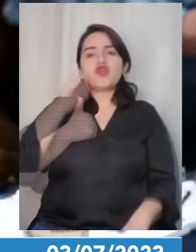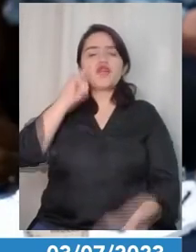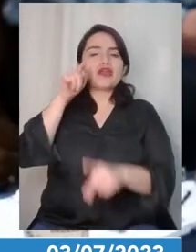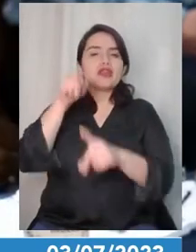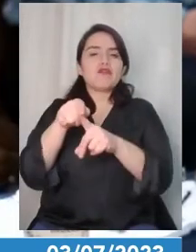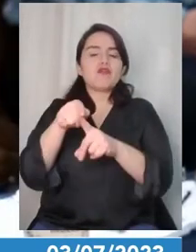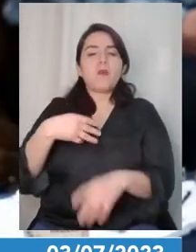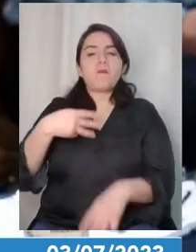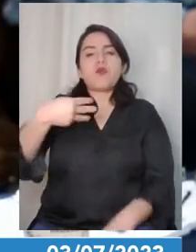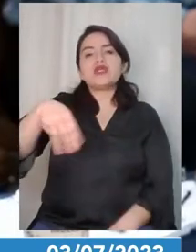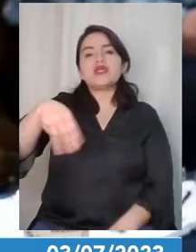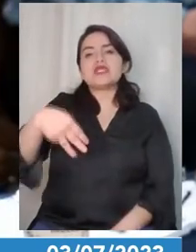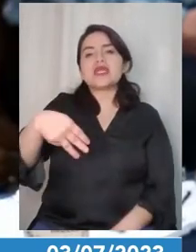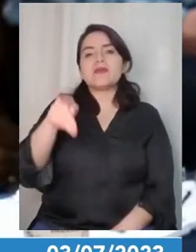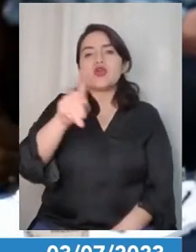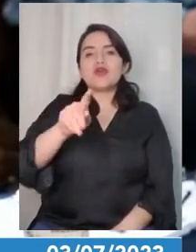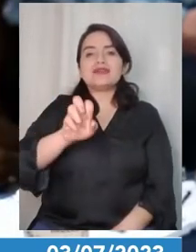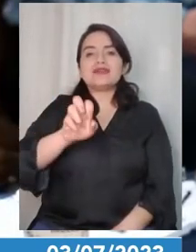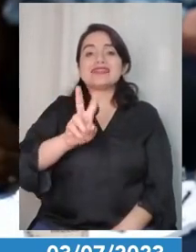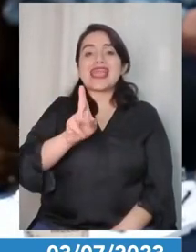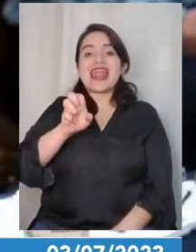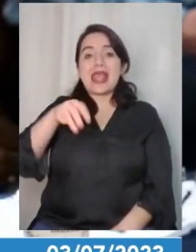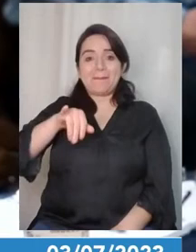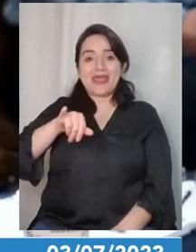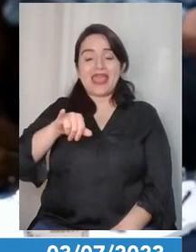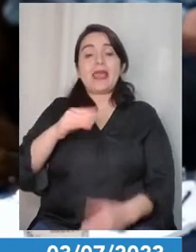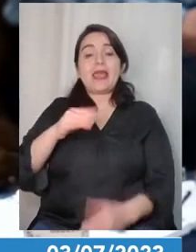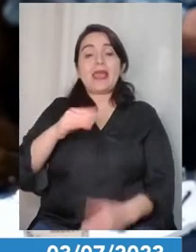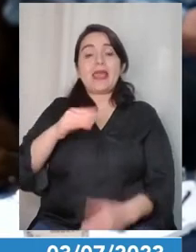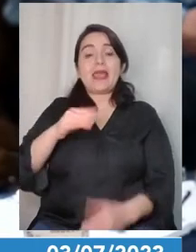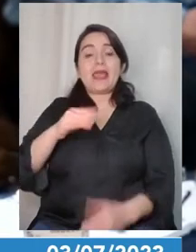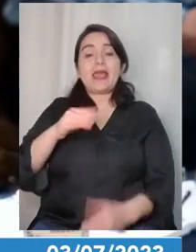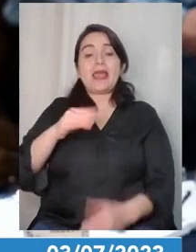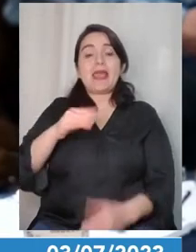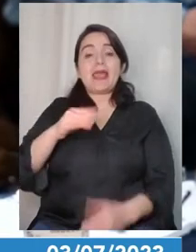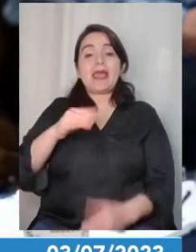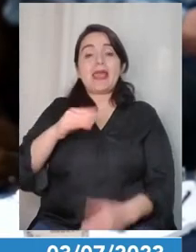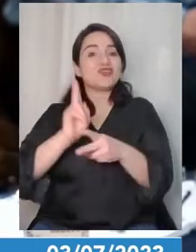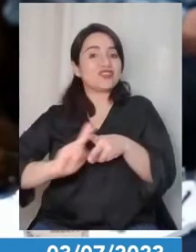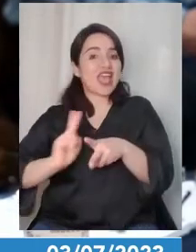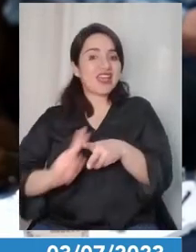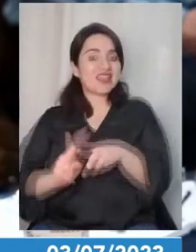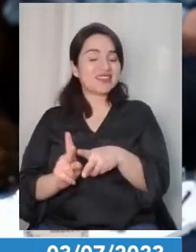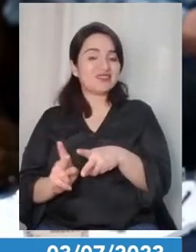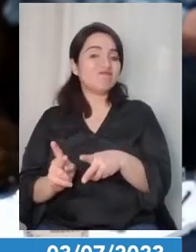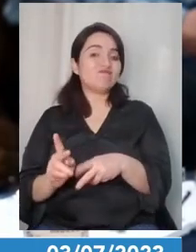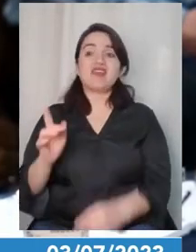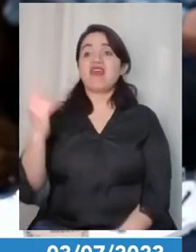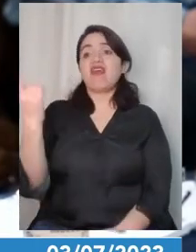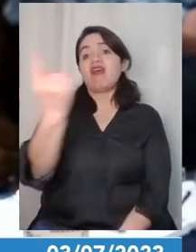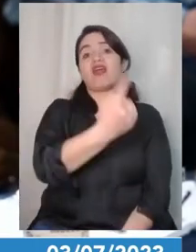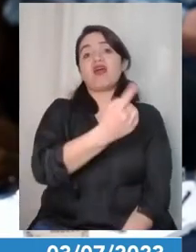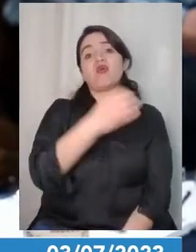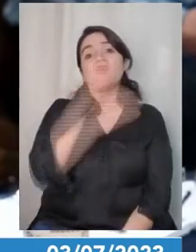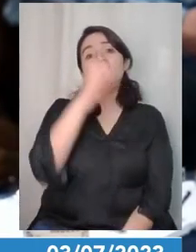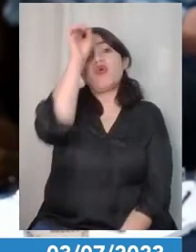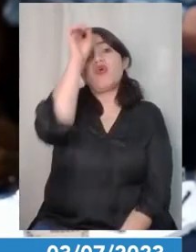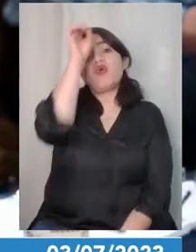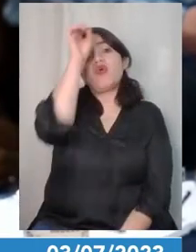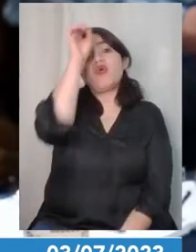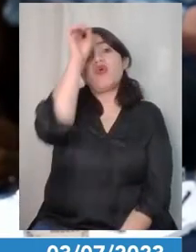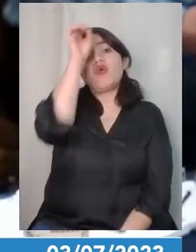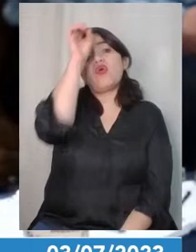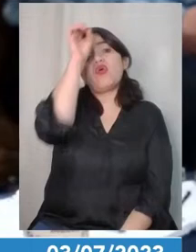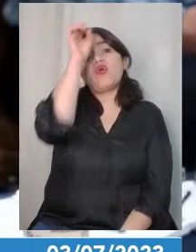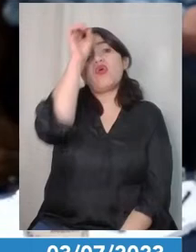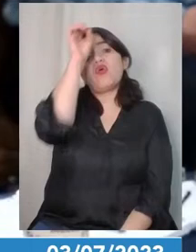planifique las ciudades, porque justamente no se ha hecho. Y son solo voluntades aisladas las que tenemos hoy día y no tenemos planes de